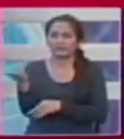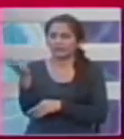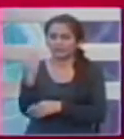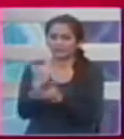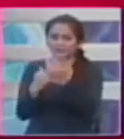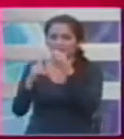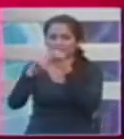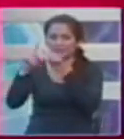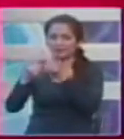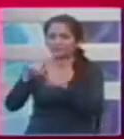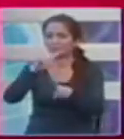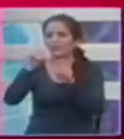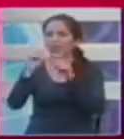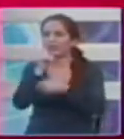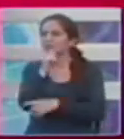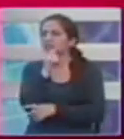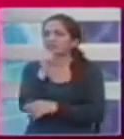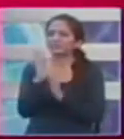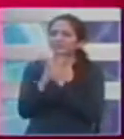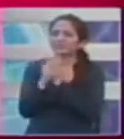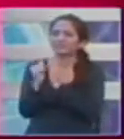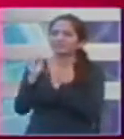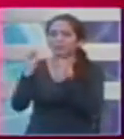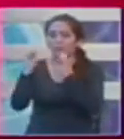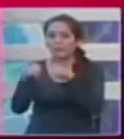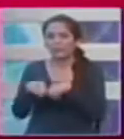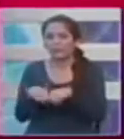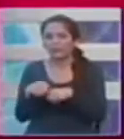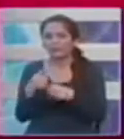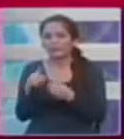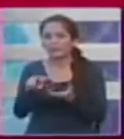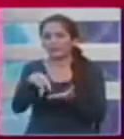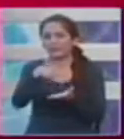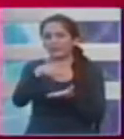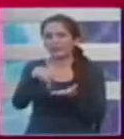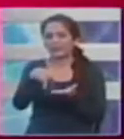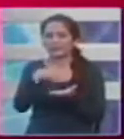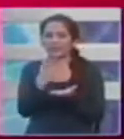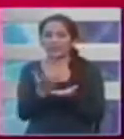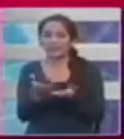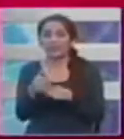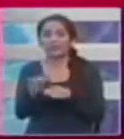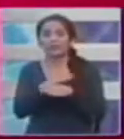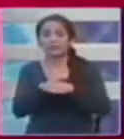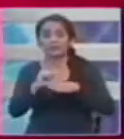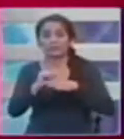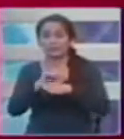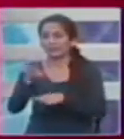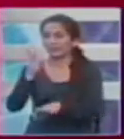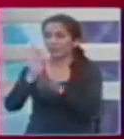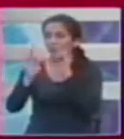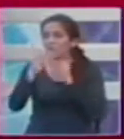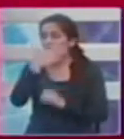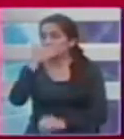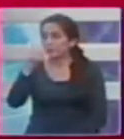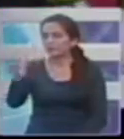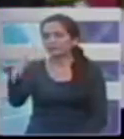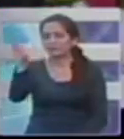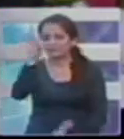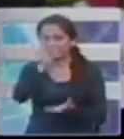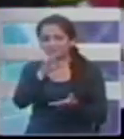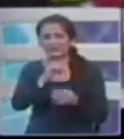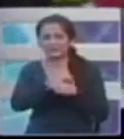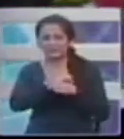ver cuáles tienen las habilidades, los movimientos para el tipo de baile que se va a hacer, se va a presentar. Entonces depende de eso, de